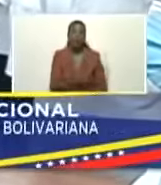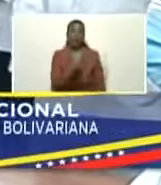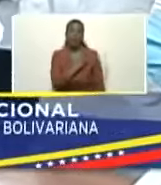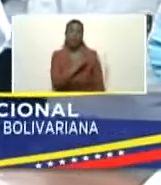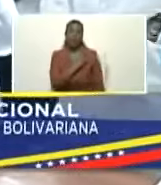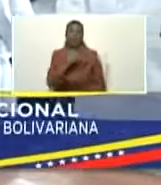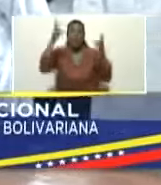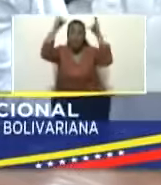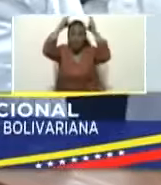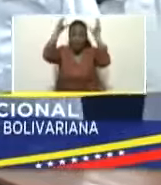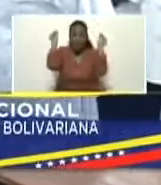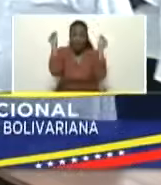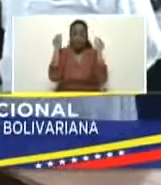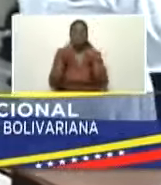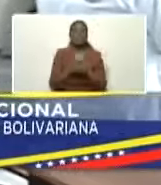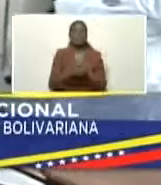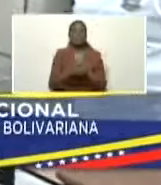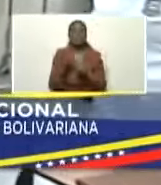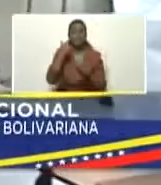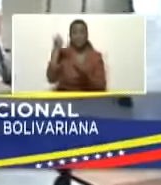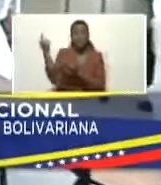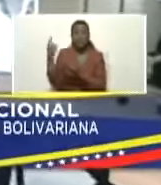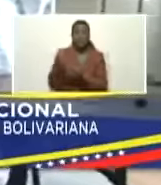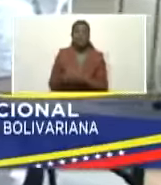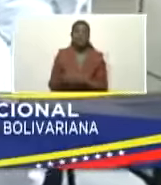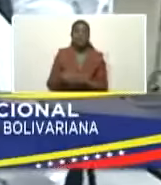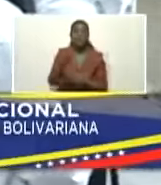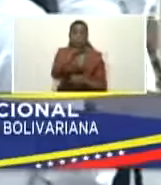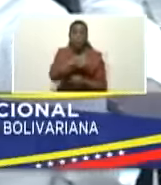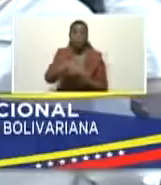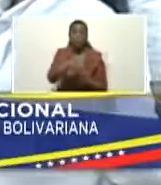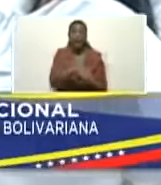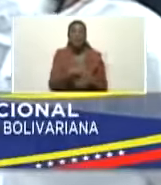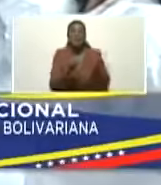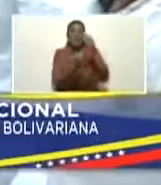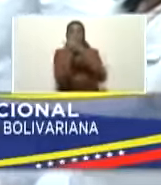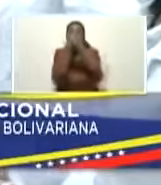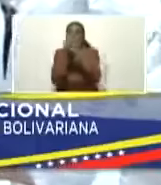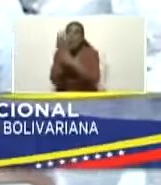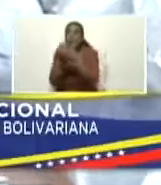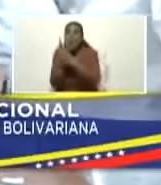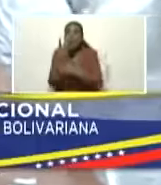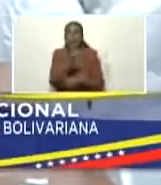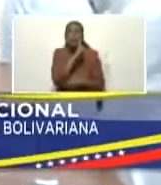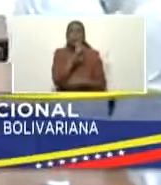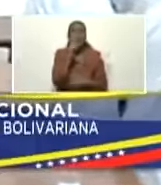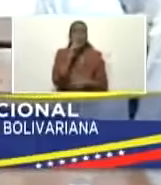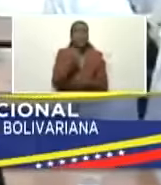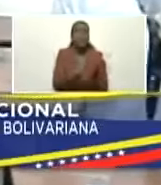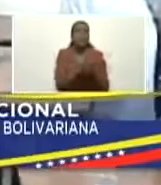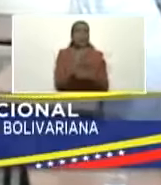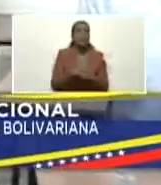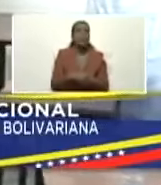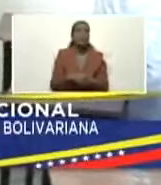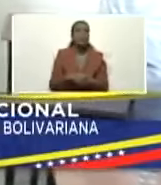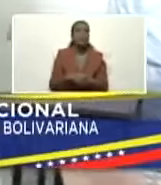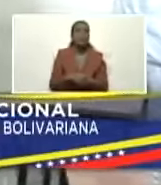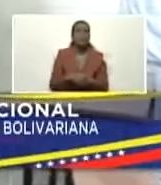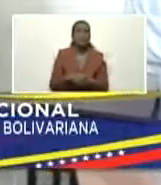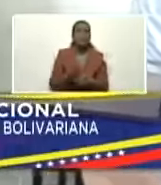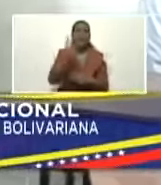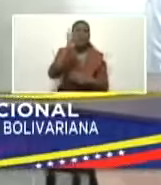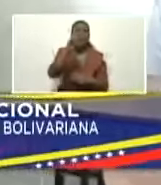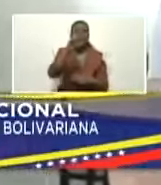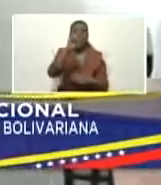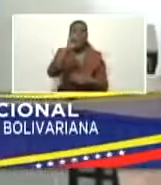plantilla. Maduristas. Mira, que hay unas flores. ¿Cuál es tu nombre, Flores? Raimeni.